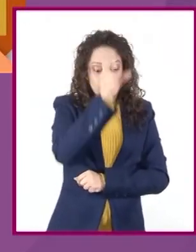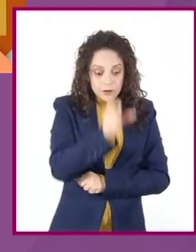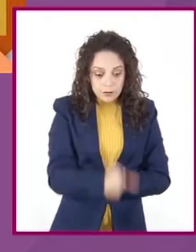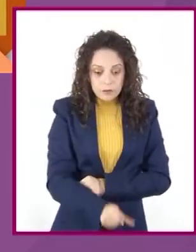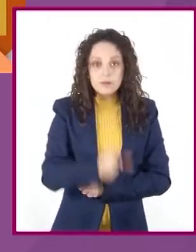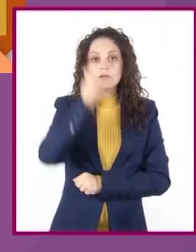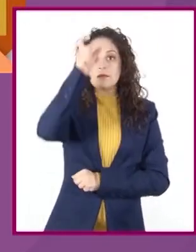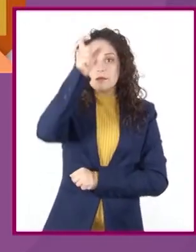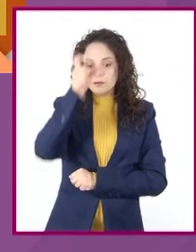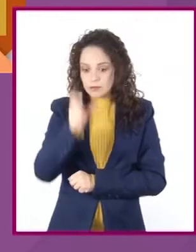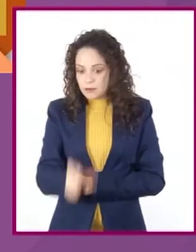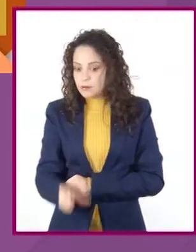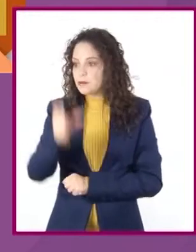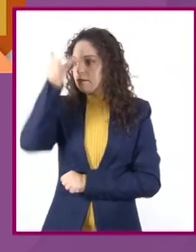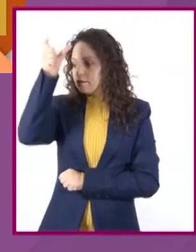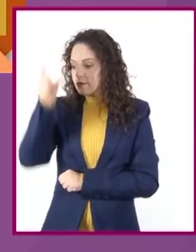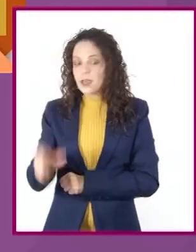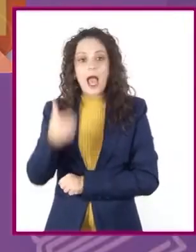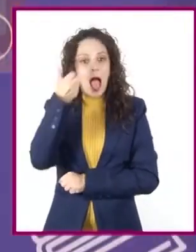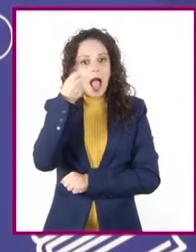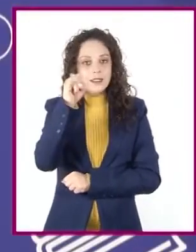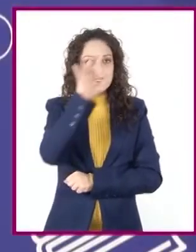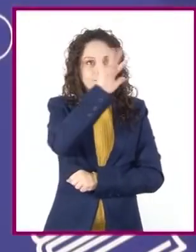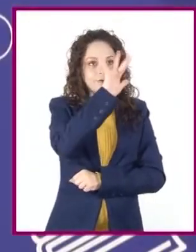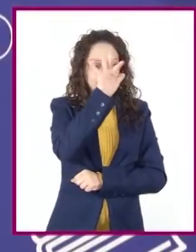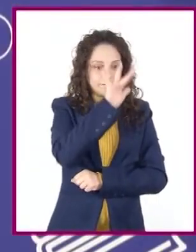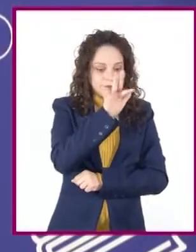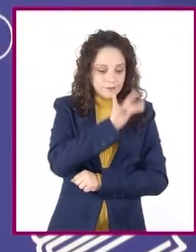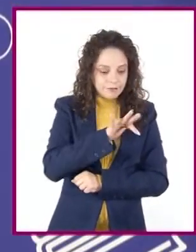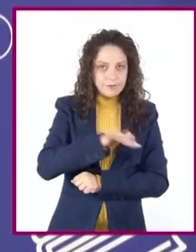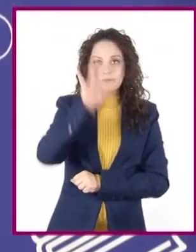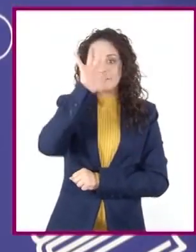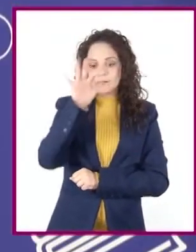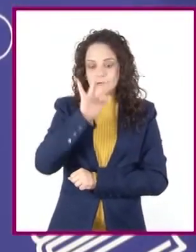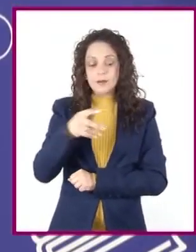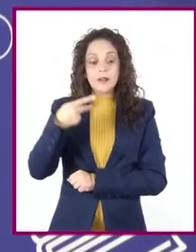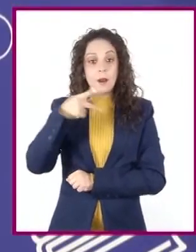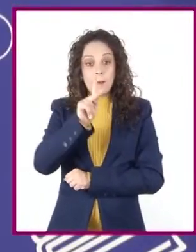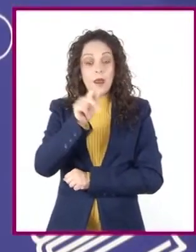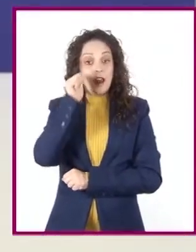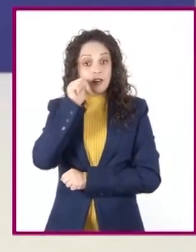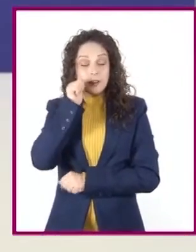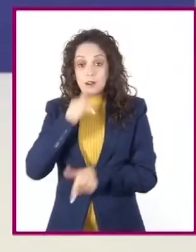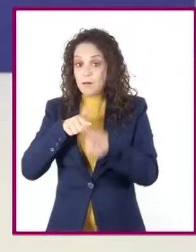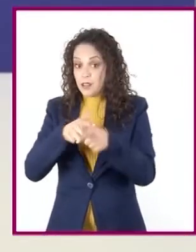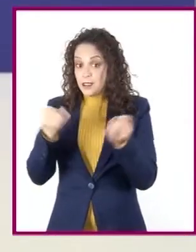arriba hacia abajo, aunque no siempre se seguía este orden.